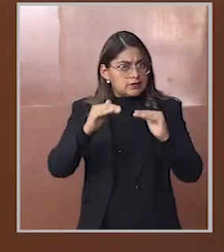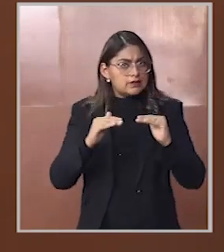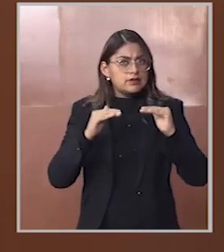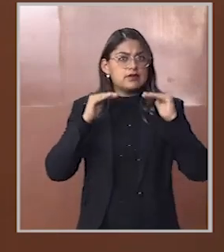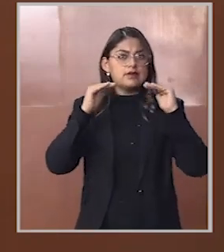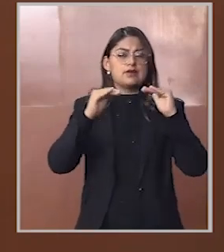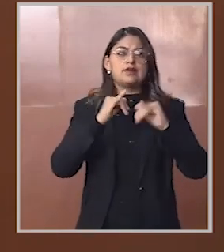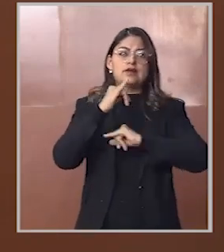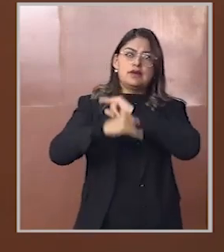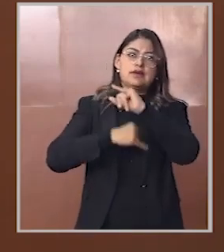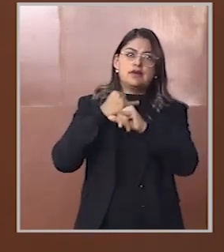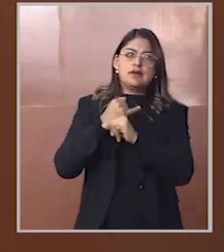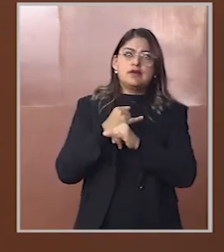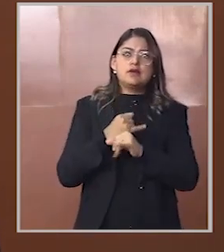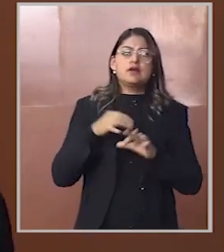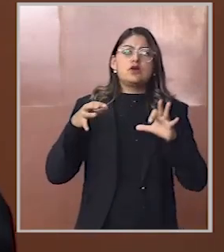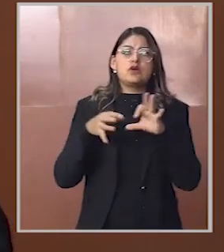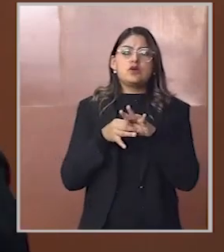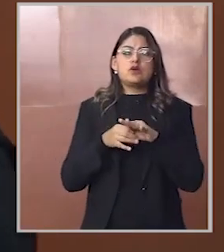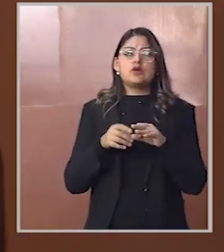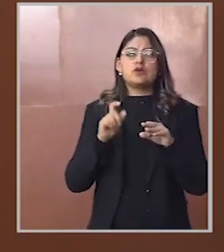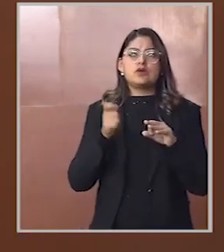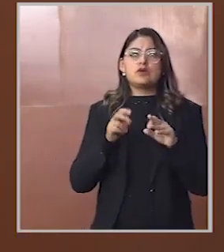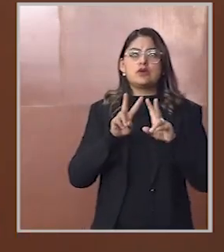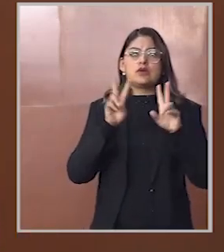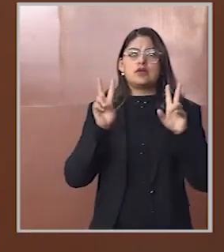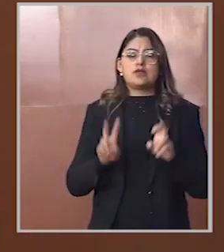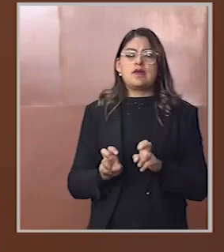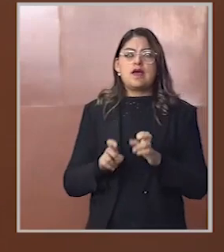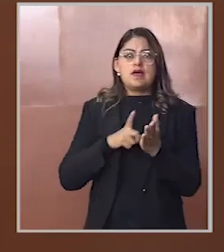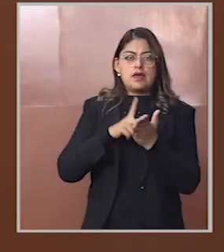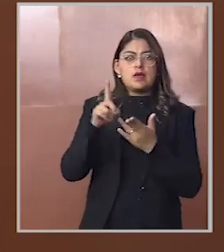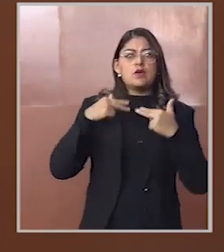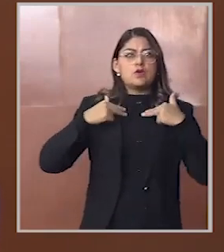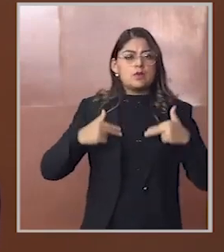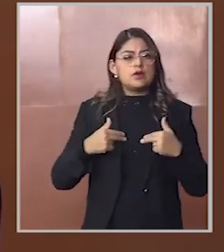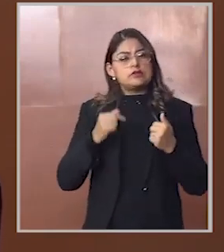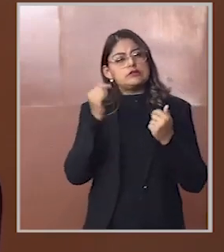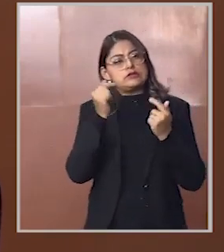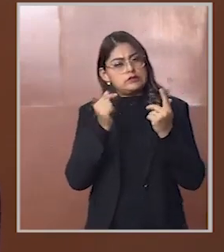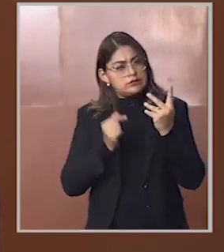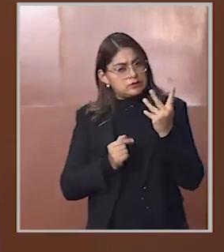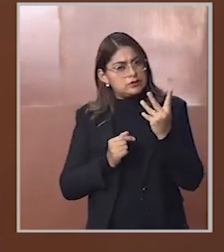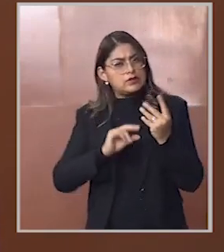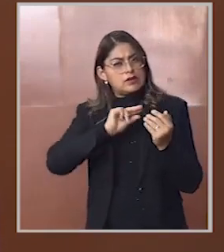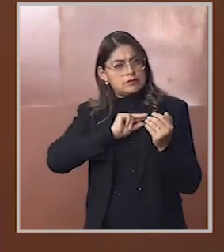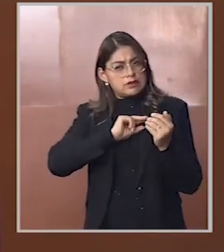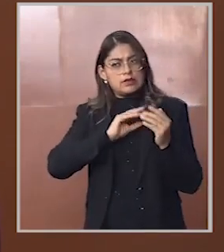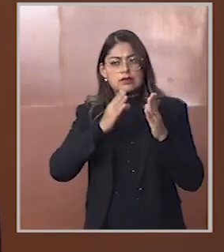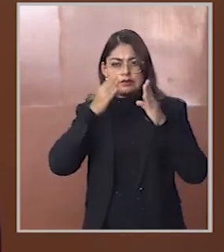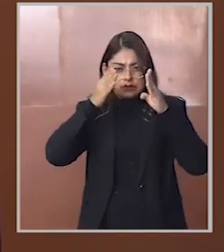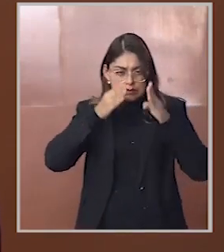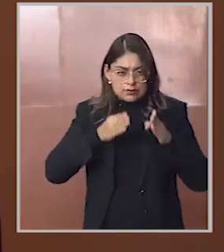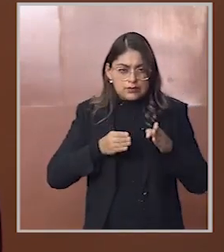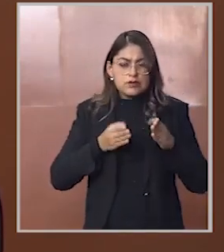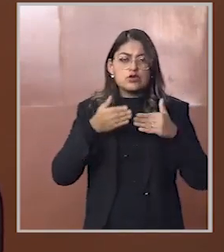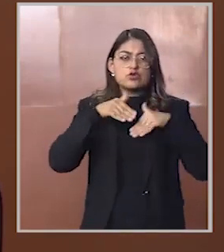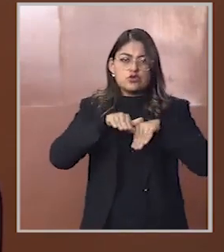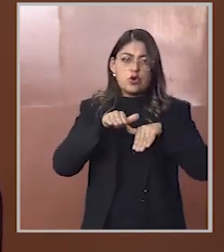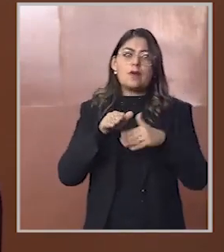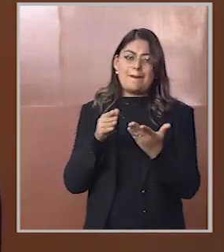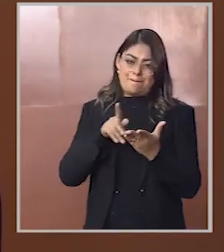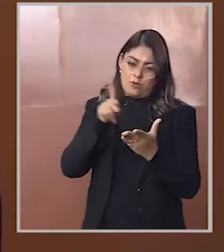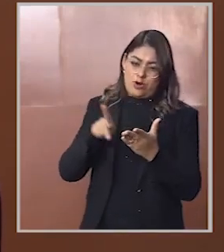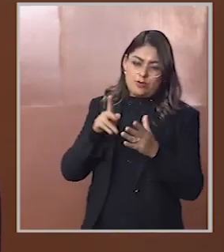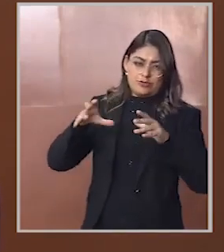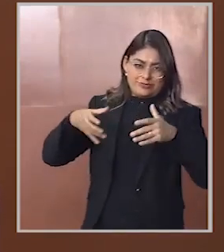internacionales abarcando por un lado los Derechos Humanos específicos y protecciones especiales Respecto a los derechos de los pueblos indígenas